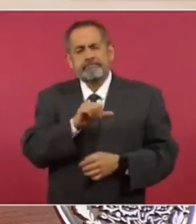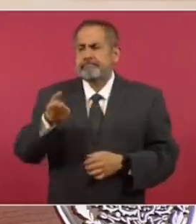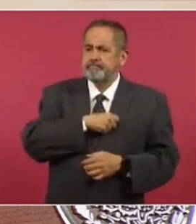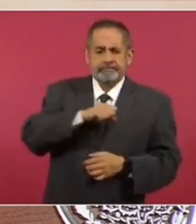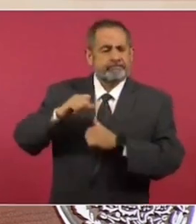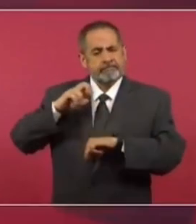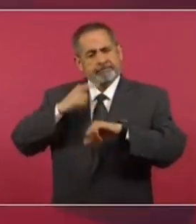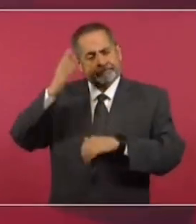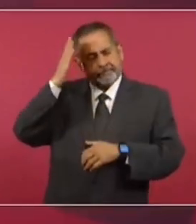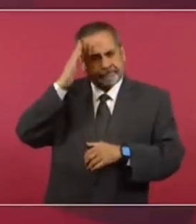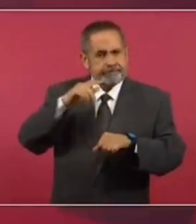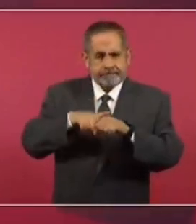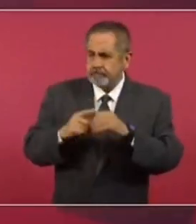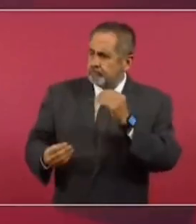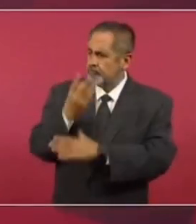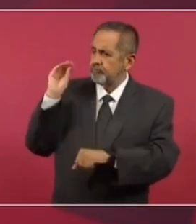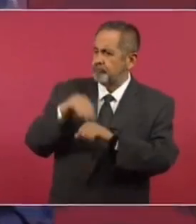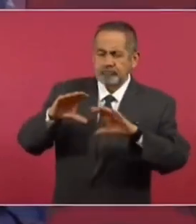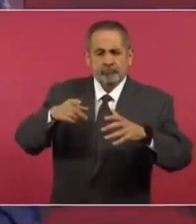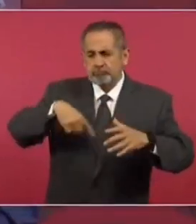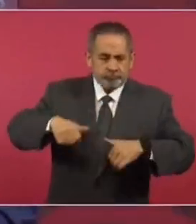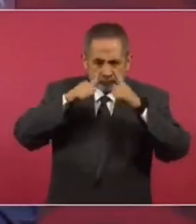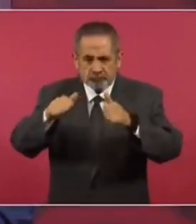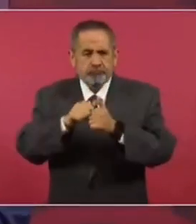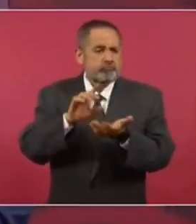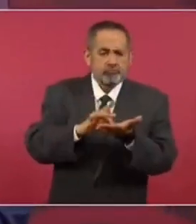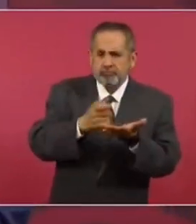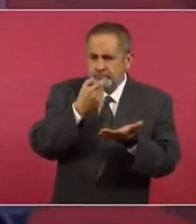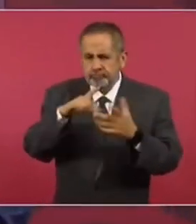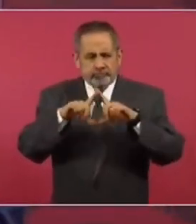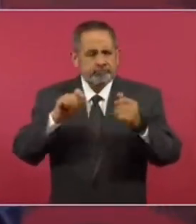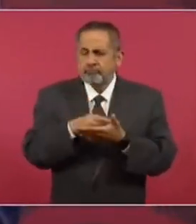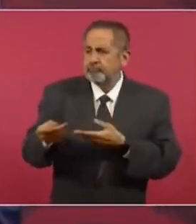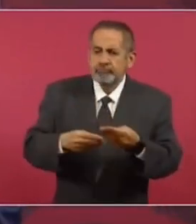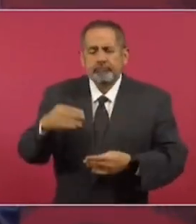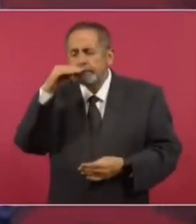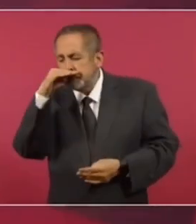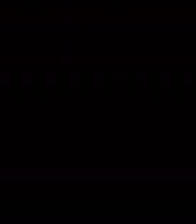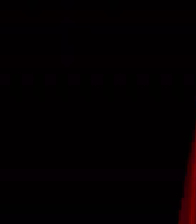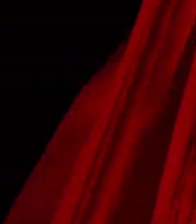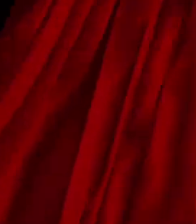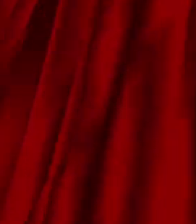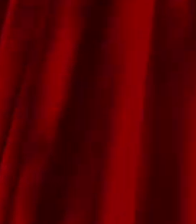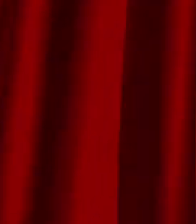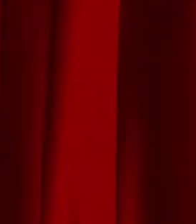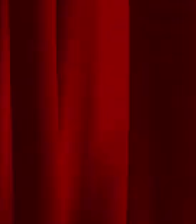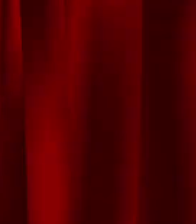y que exista atención médica, medicamentos gratuitos para toda la población.